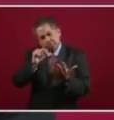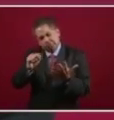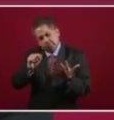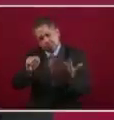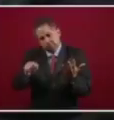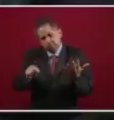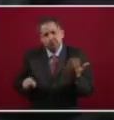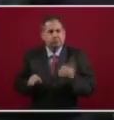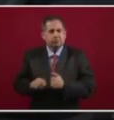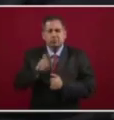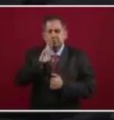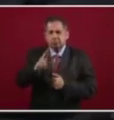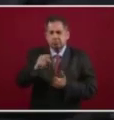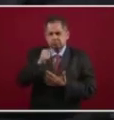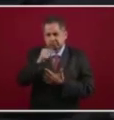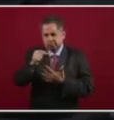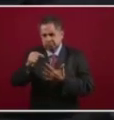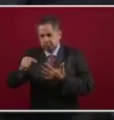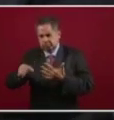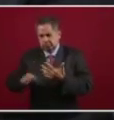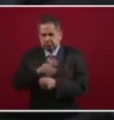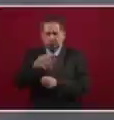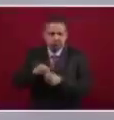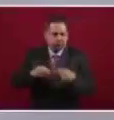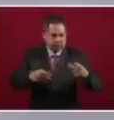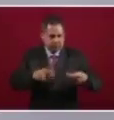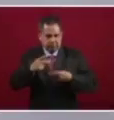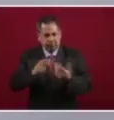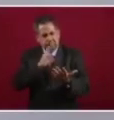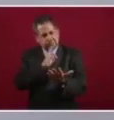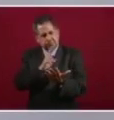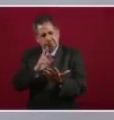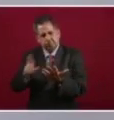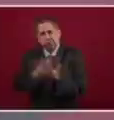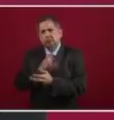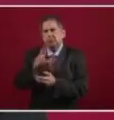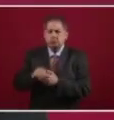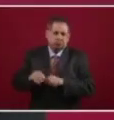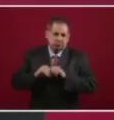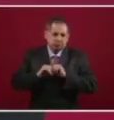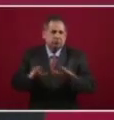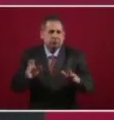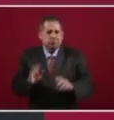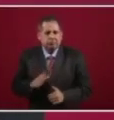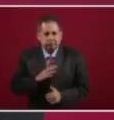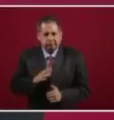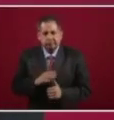respuestas a preguntas que se hacen.